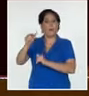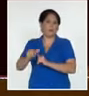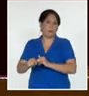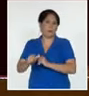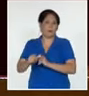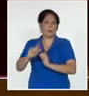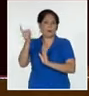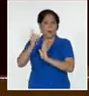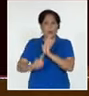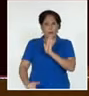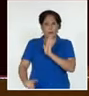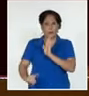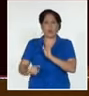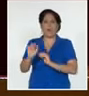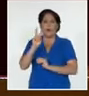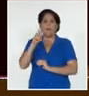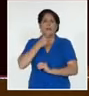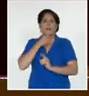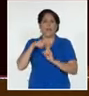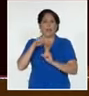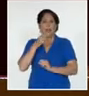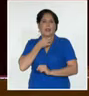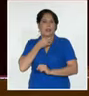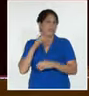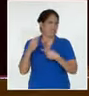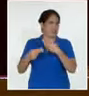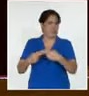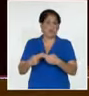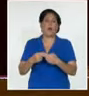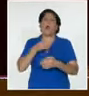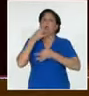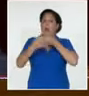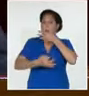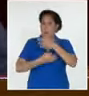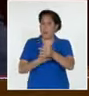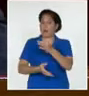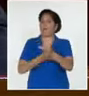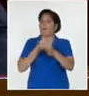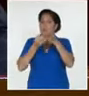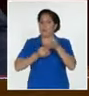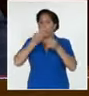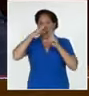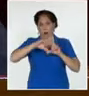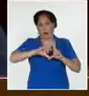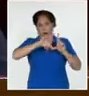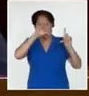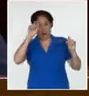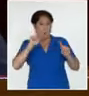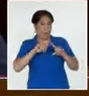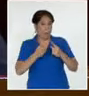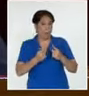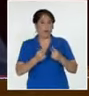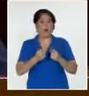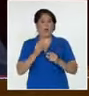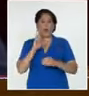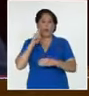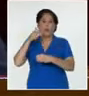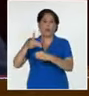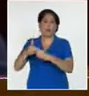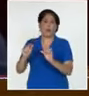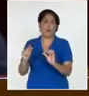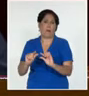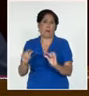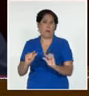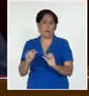Lao Levi, para explicar la real situación del país en cuanto a disponibilidad de combustible y de la